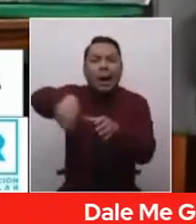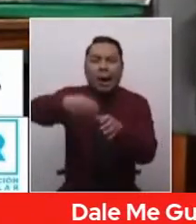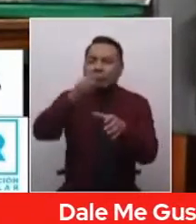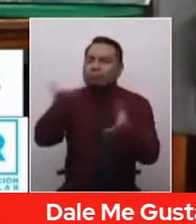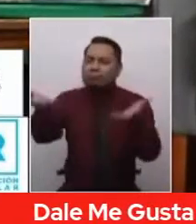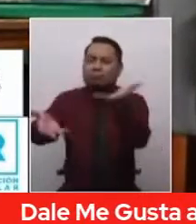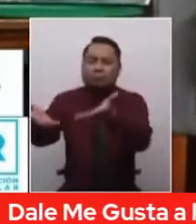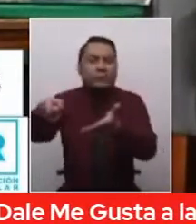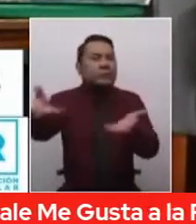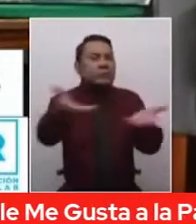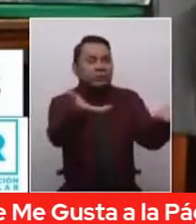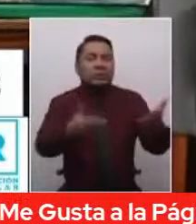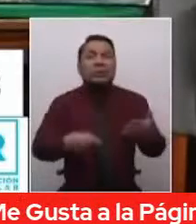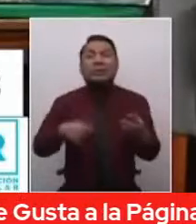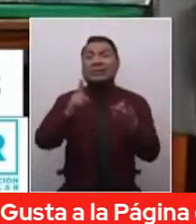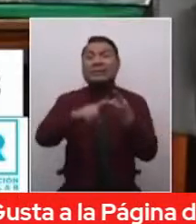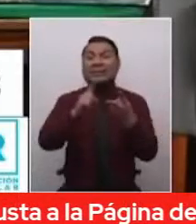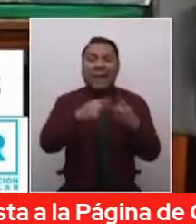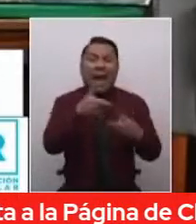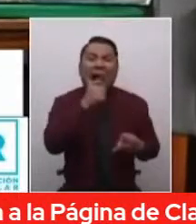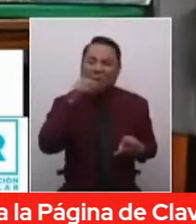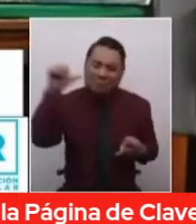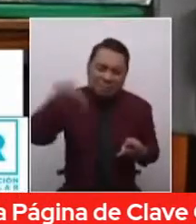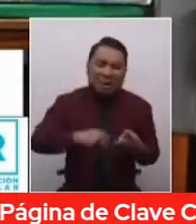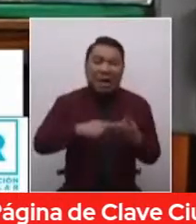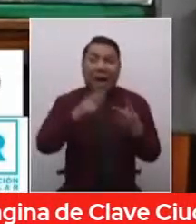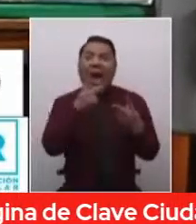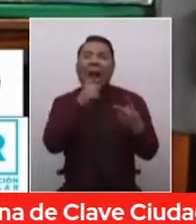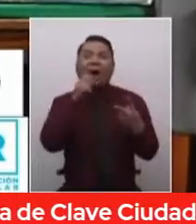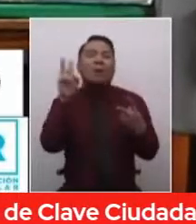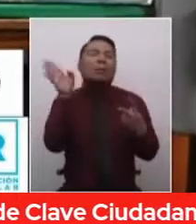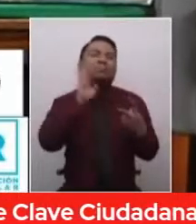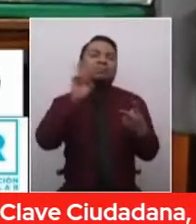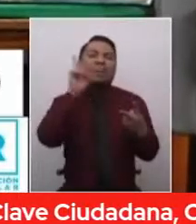una porquería, es agua verde. Mi plan